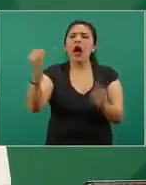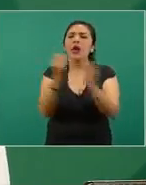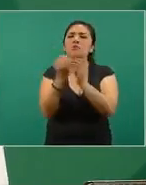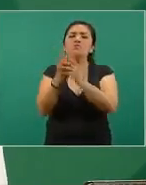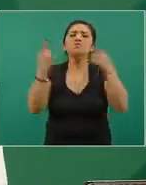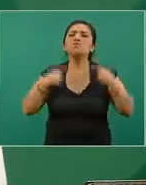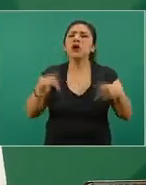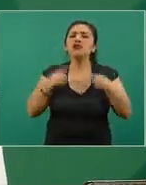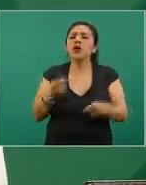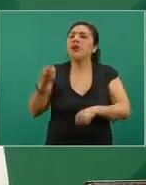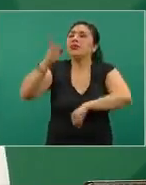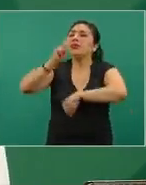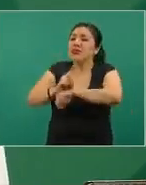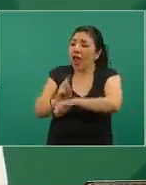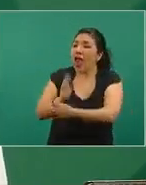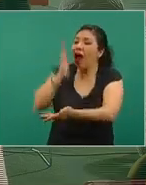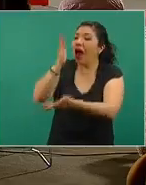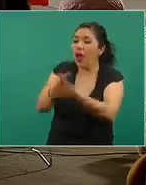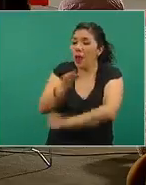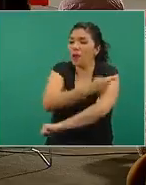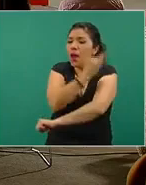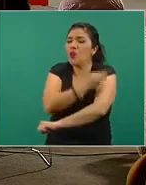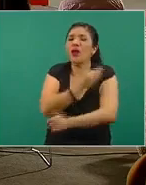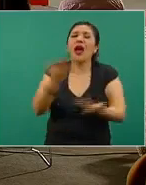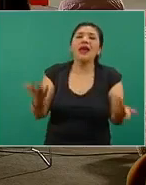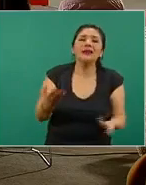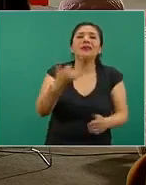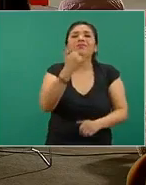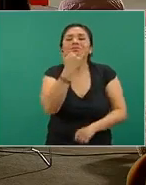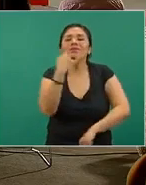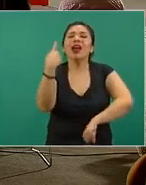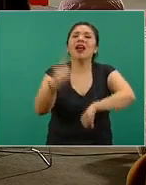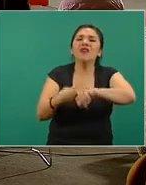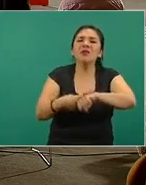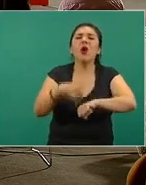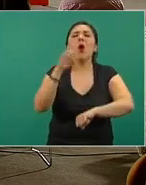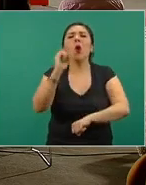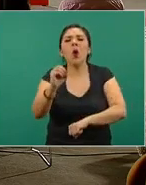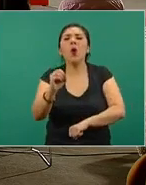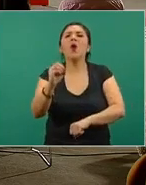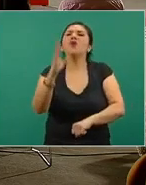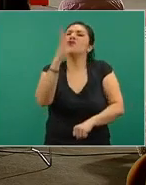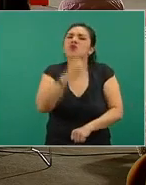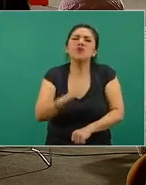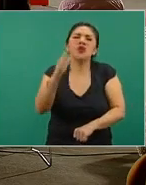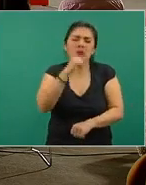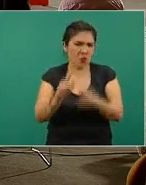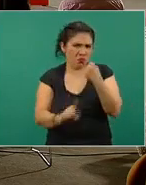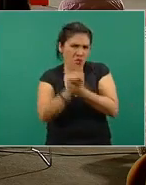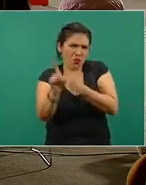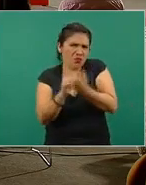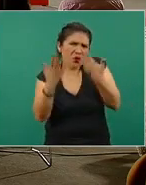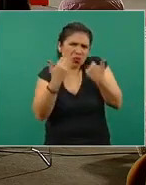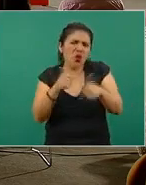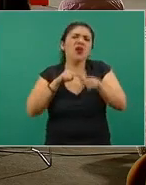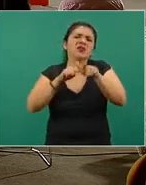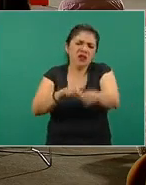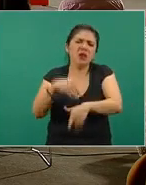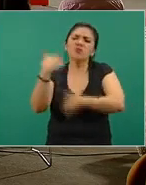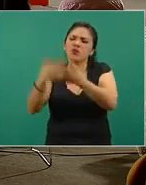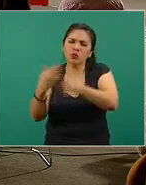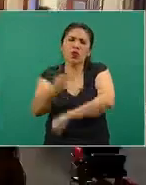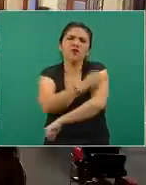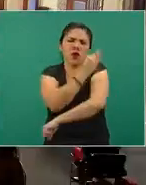no estuvieron disponibles o que estaban con alguna condición de salud que impedía vacunarles. Tampoco hay problema, se seguirá vacunando y serán